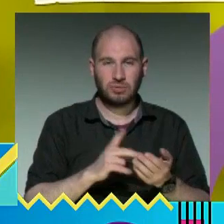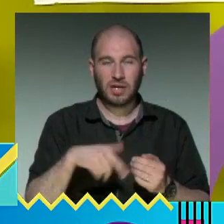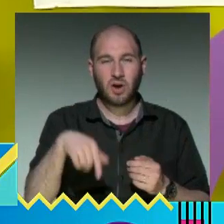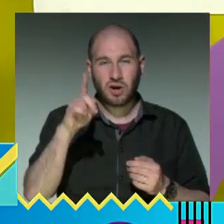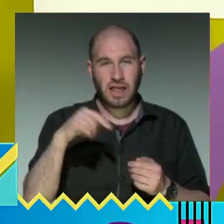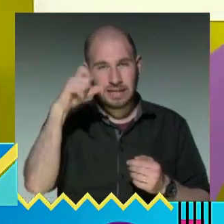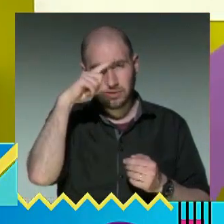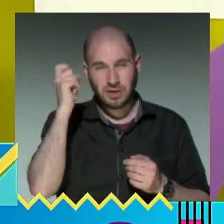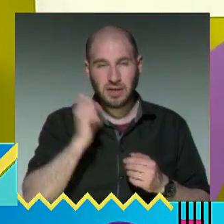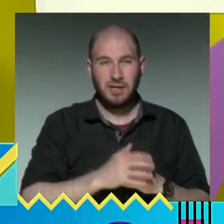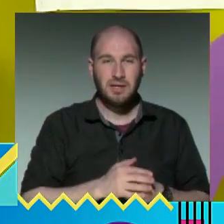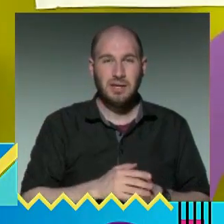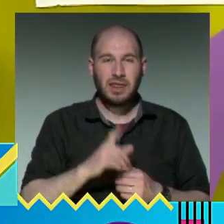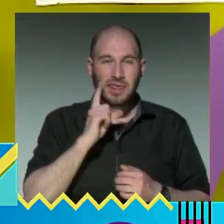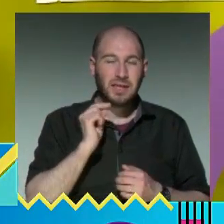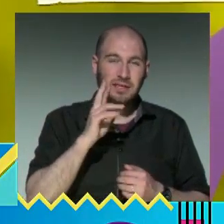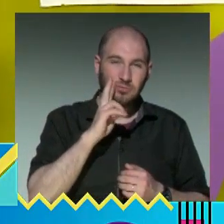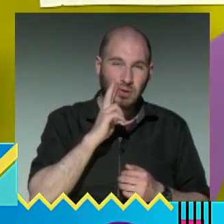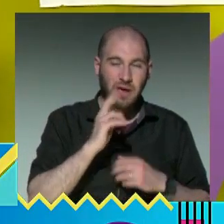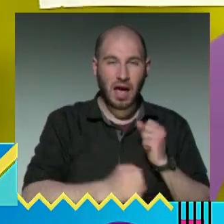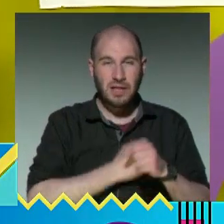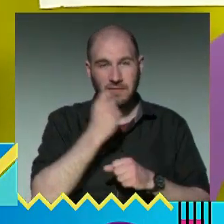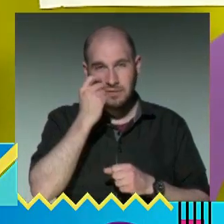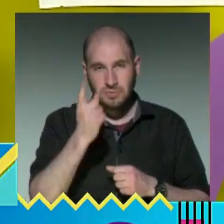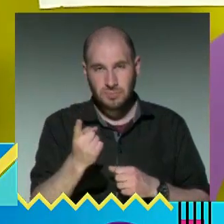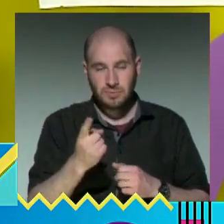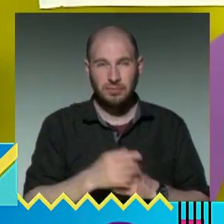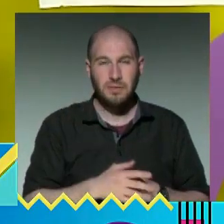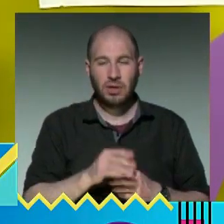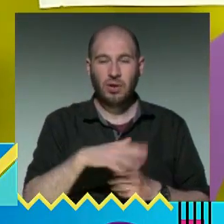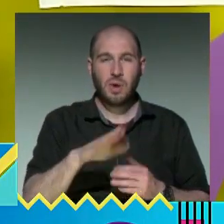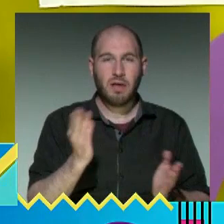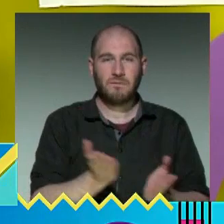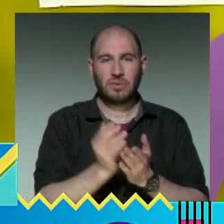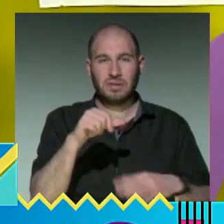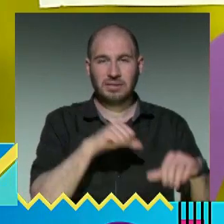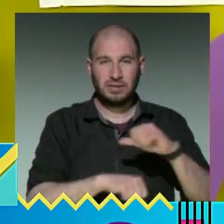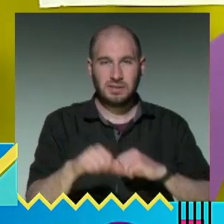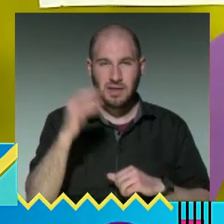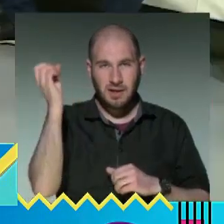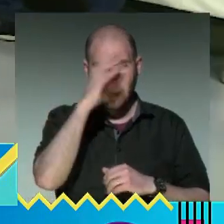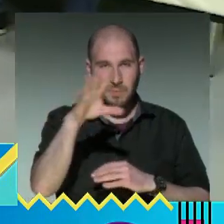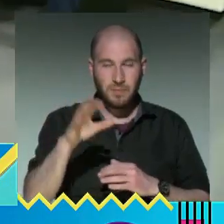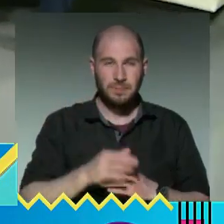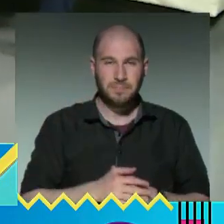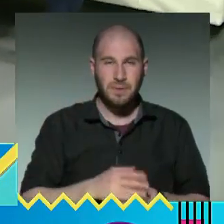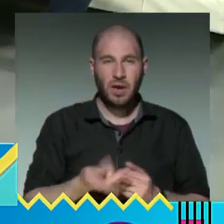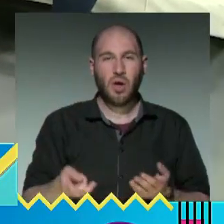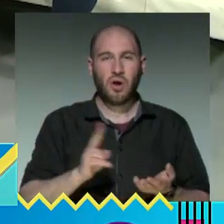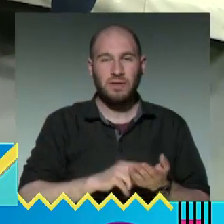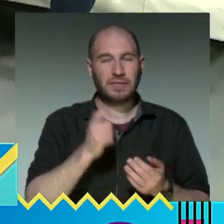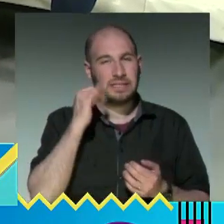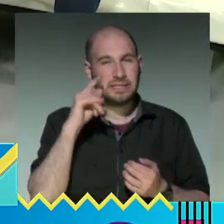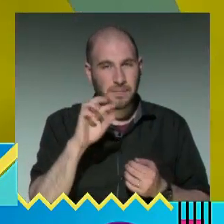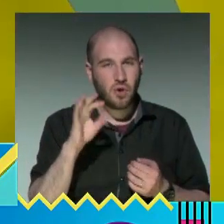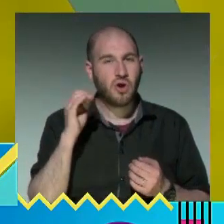jornadas nacionales que se van a realizar del 19 al 21, ¿sí? Allí en la Facultad de Ciencias Agrarias. Nuevamente, Guillermo, muchas